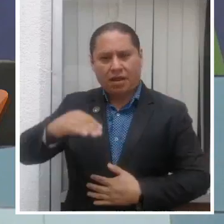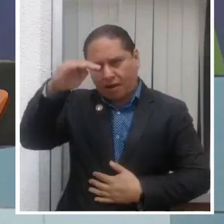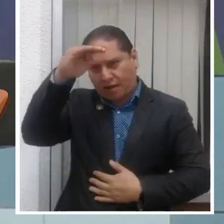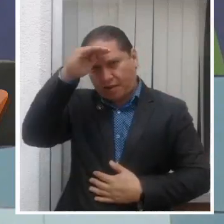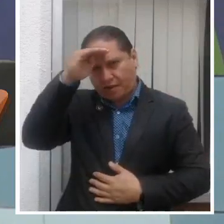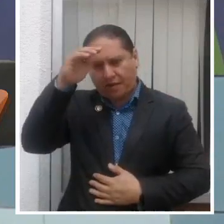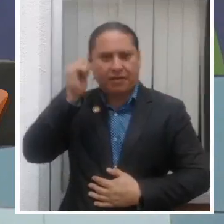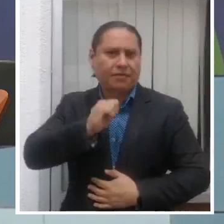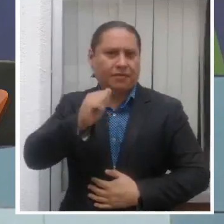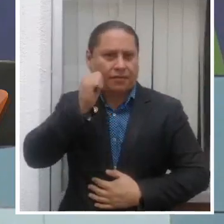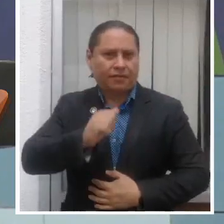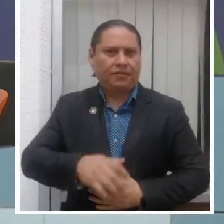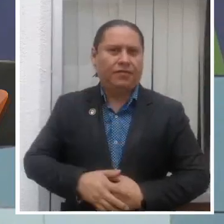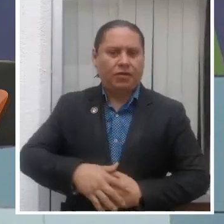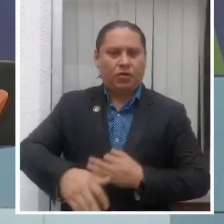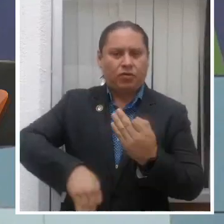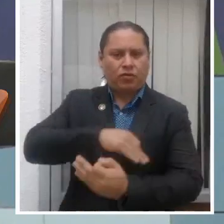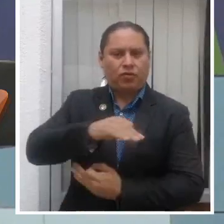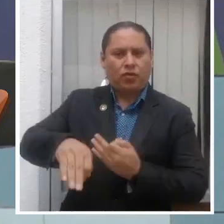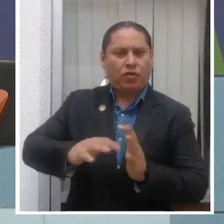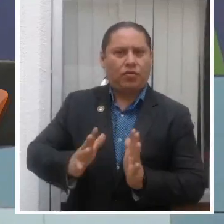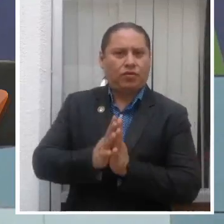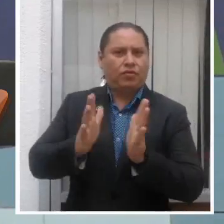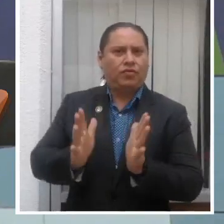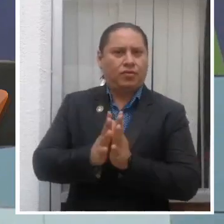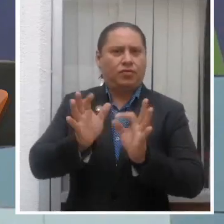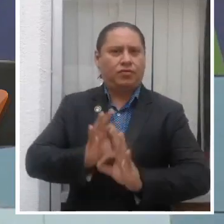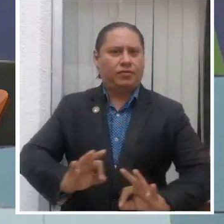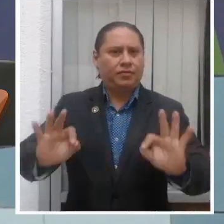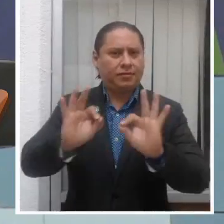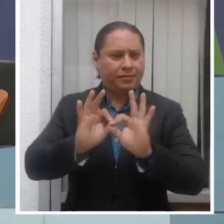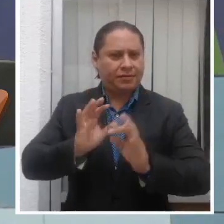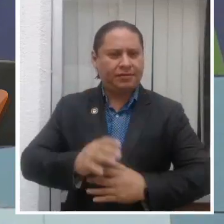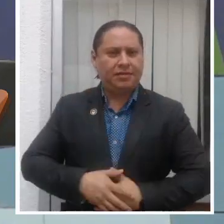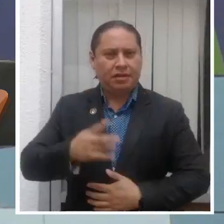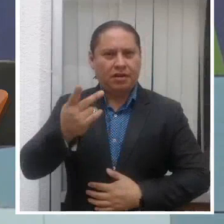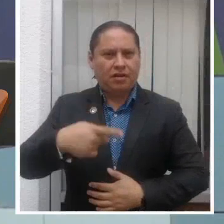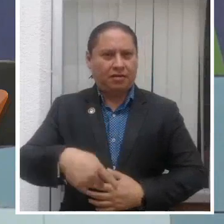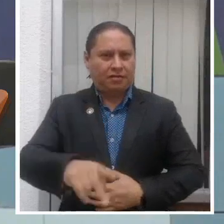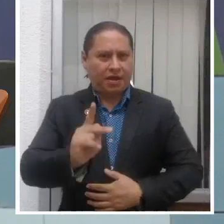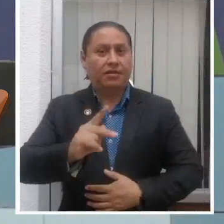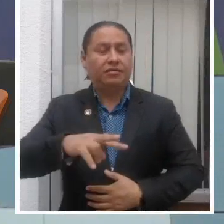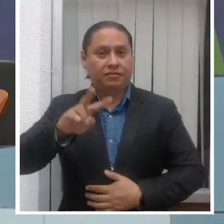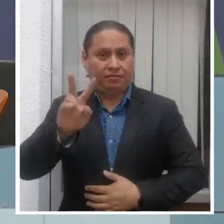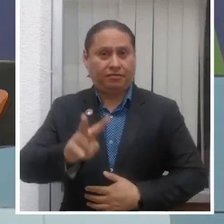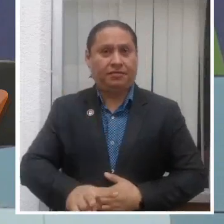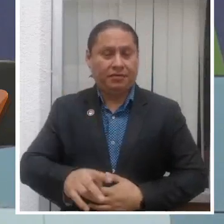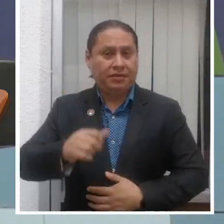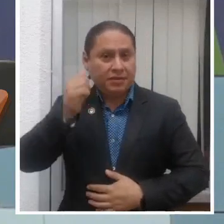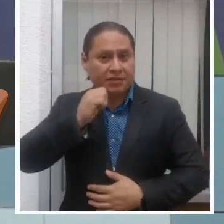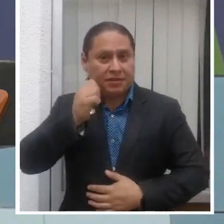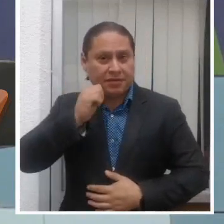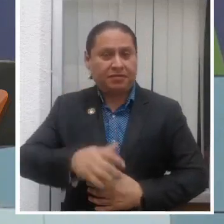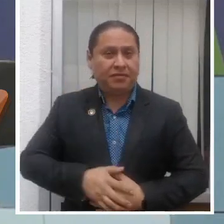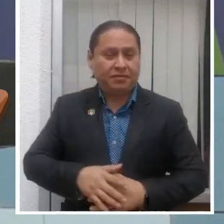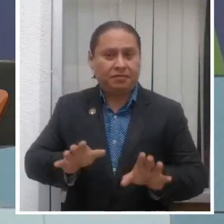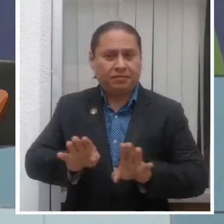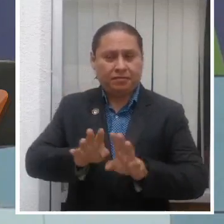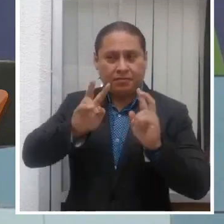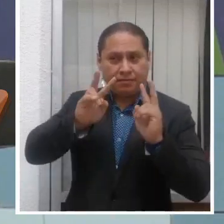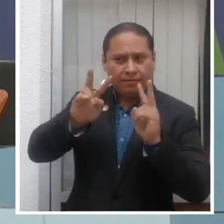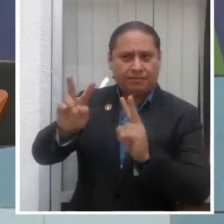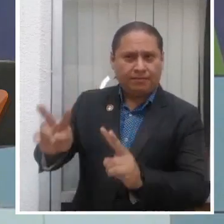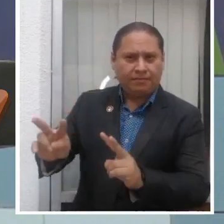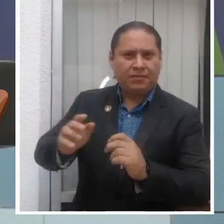pensado que todas las luchas son importantes, pero he admirado sin medida a las personas que